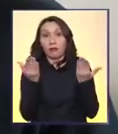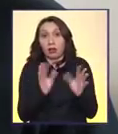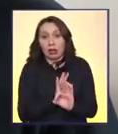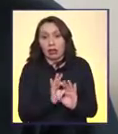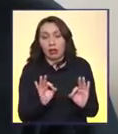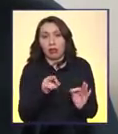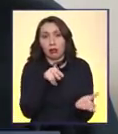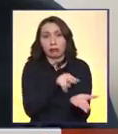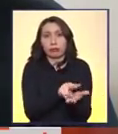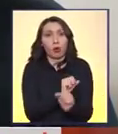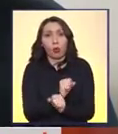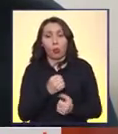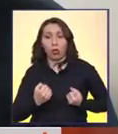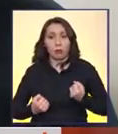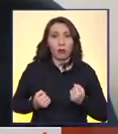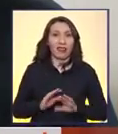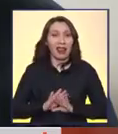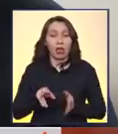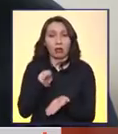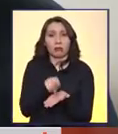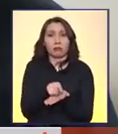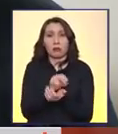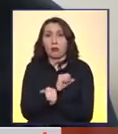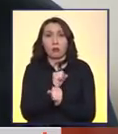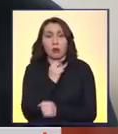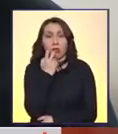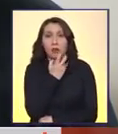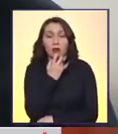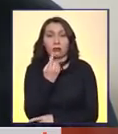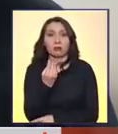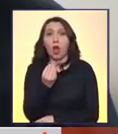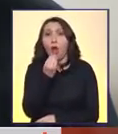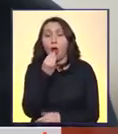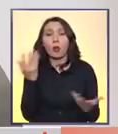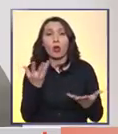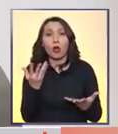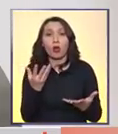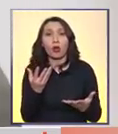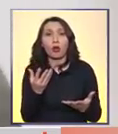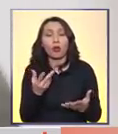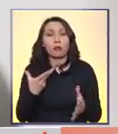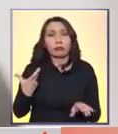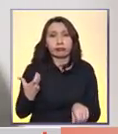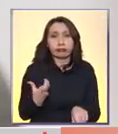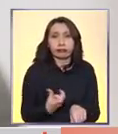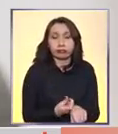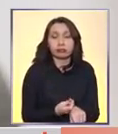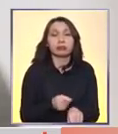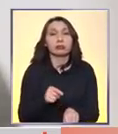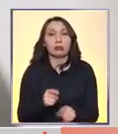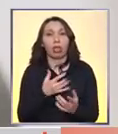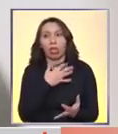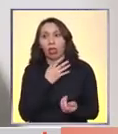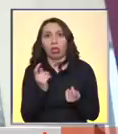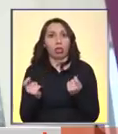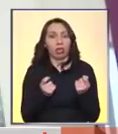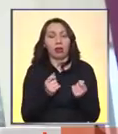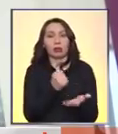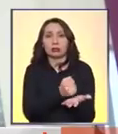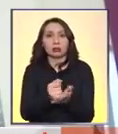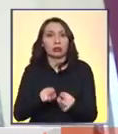sin poder moverse, sin poder hablar, alimentándose por vía parental. Se vio en medio de deudas y trámites con